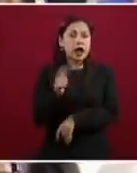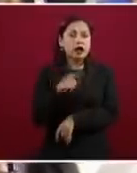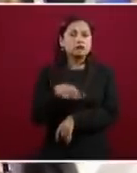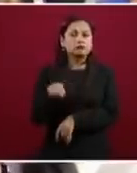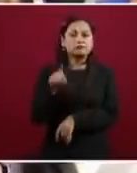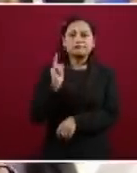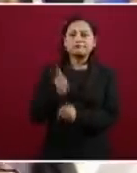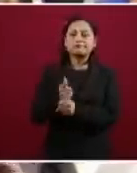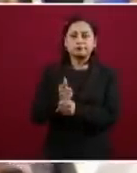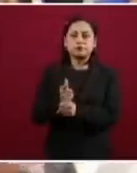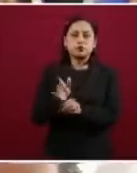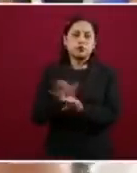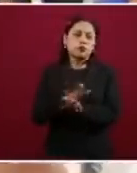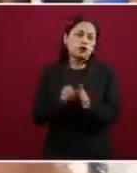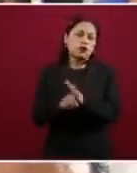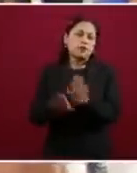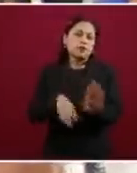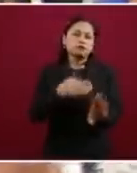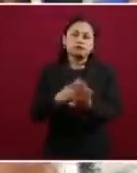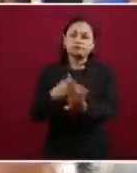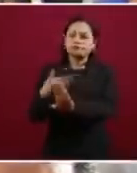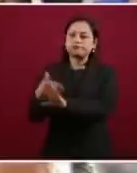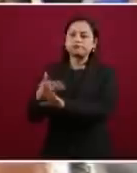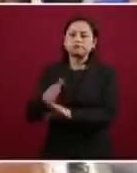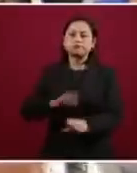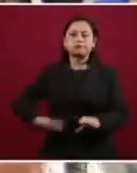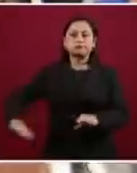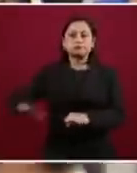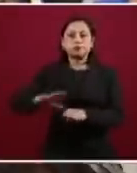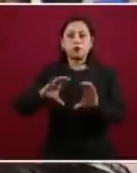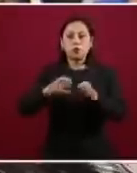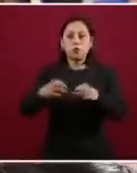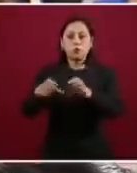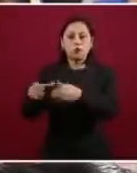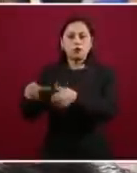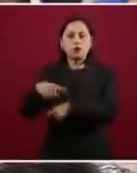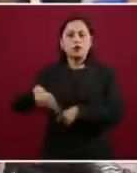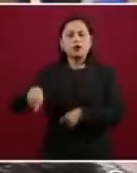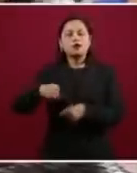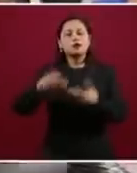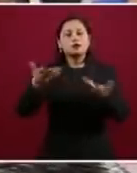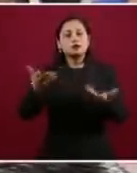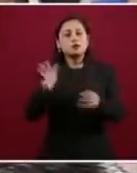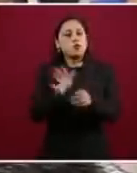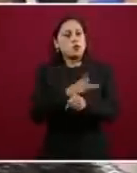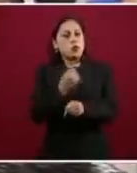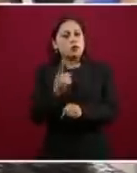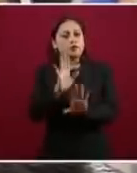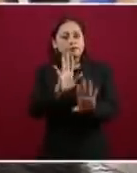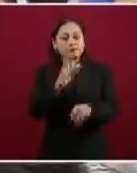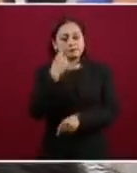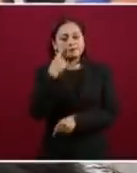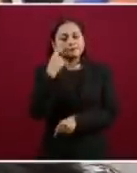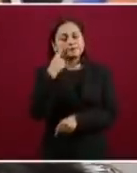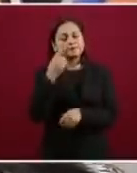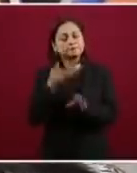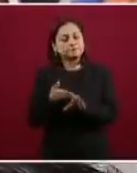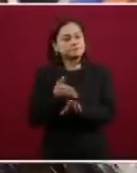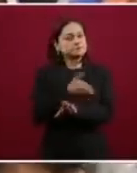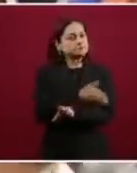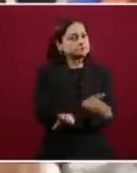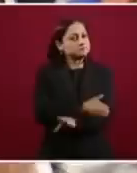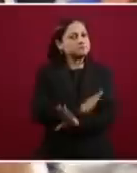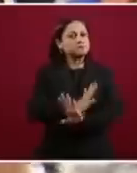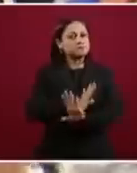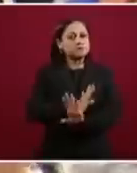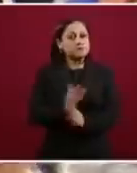Afectaciones a las comunidades, ¿verdad?, a los ejidatarios. Le comento esto porque, como usted lo señala, en el pasado, y no en el pasado muy